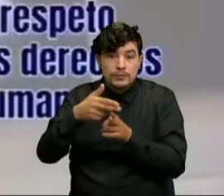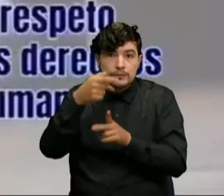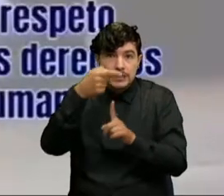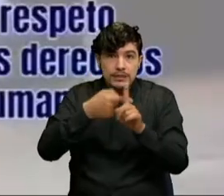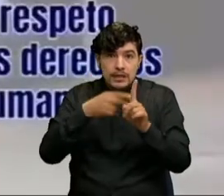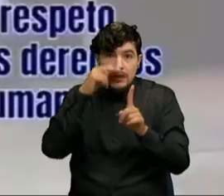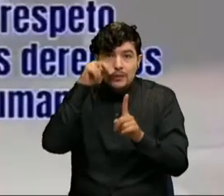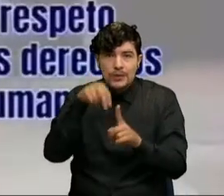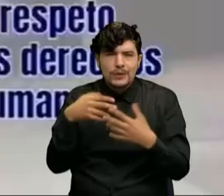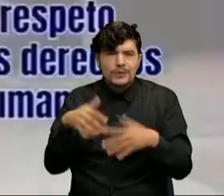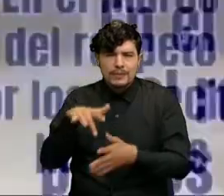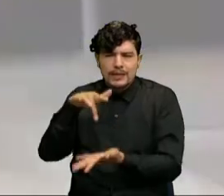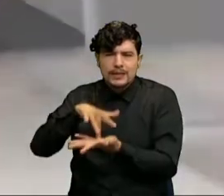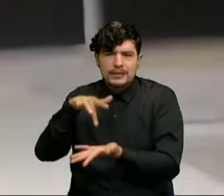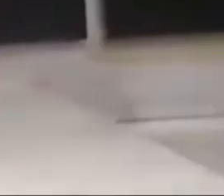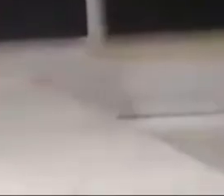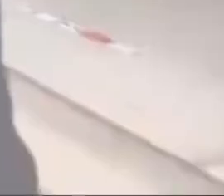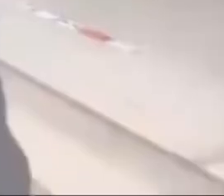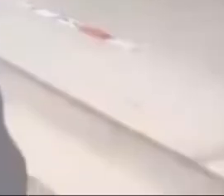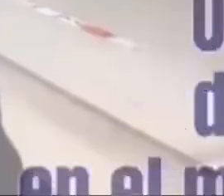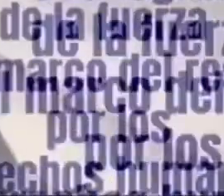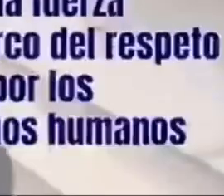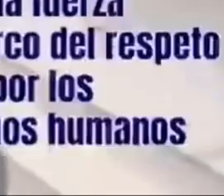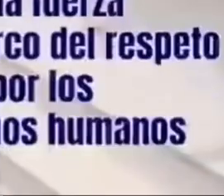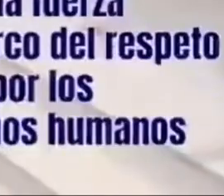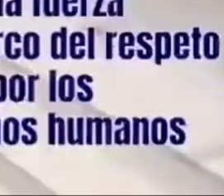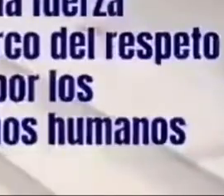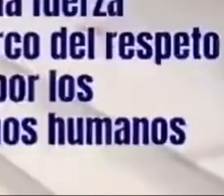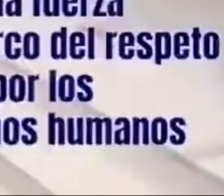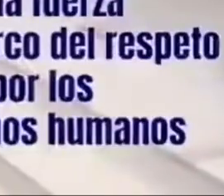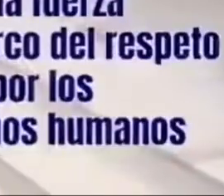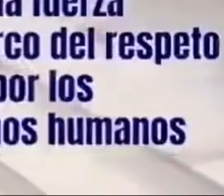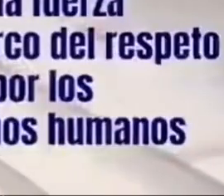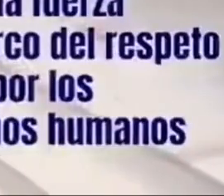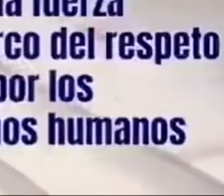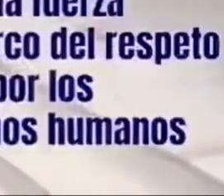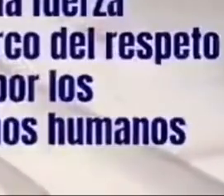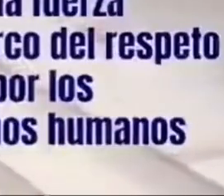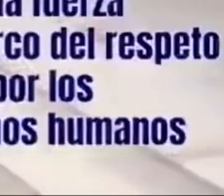participación de 1000 uniformados de ciudades como Bogotá, Santa Marta, Cartagena y Mompox.